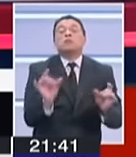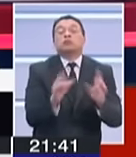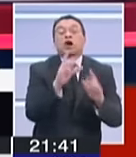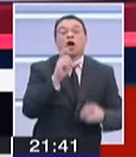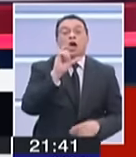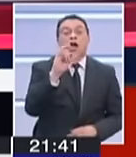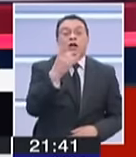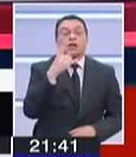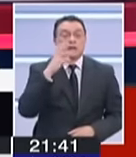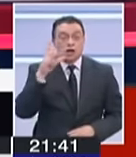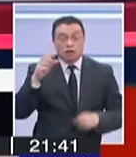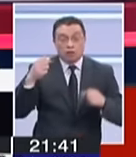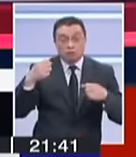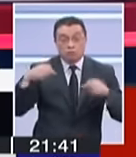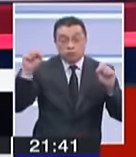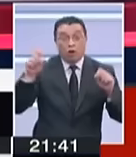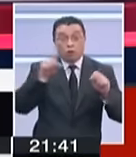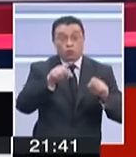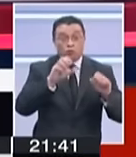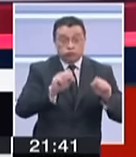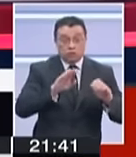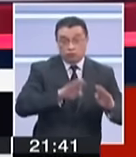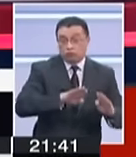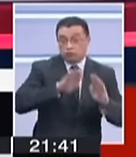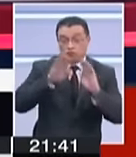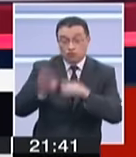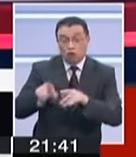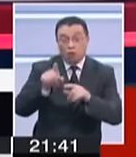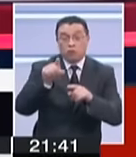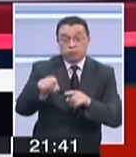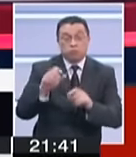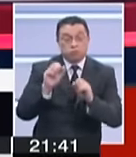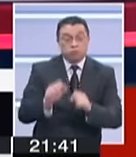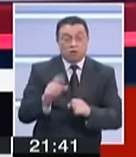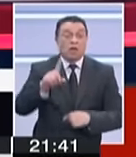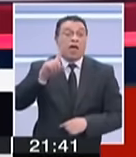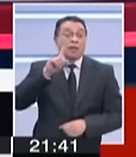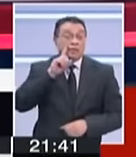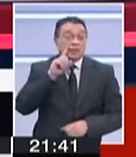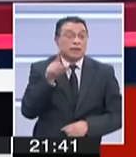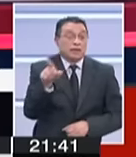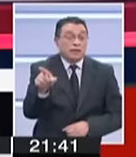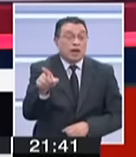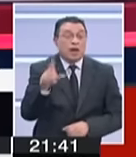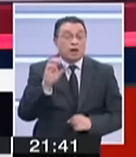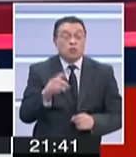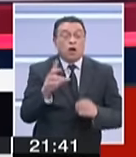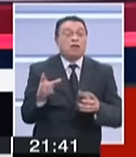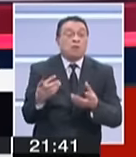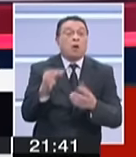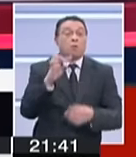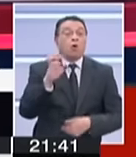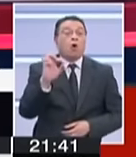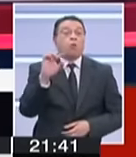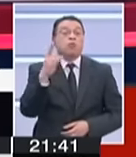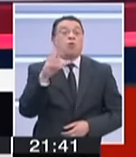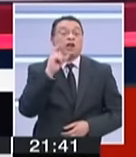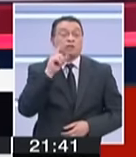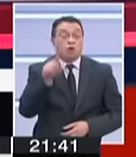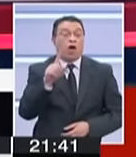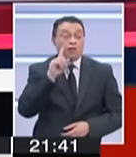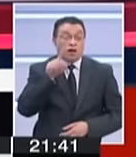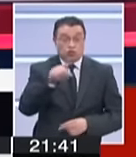gana, estaría dispuesto a votar por alguien que usted considera que tiene el germen del populismo? Fueron sus palabras.